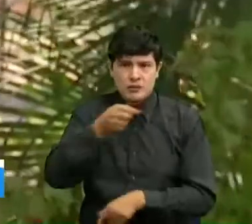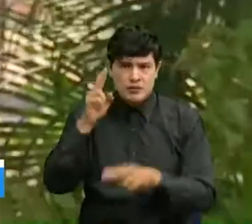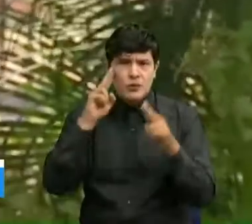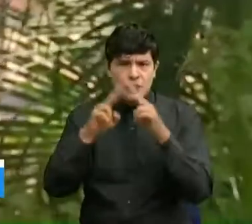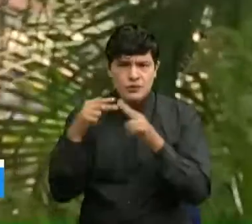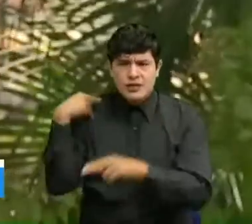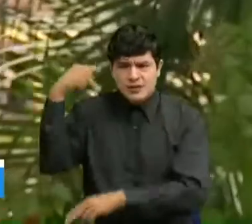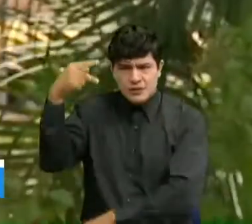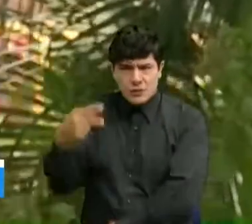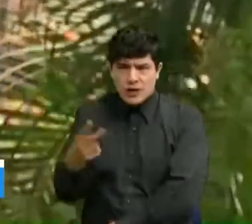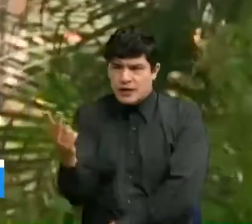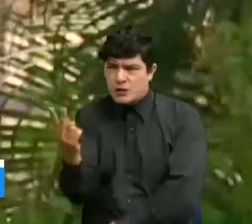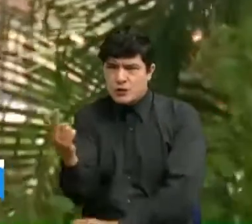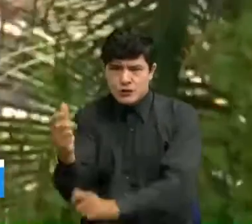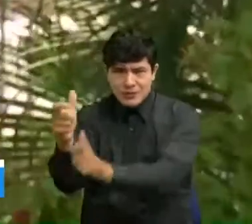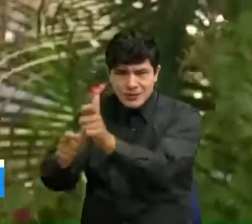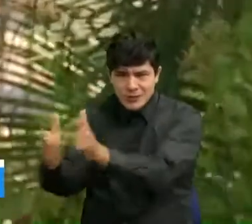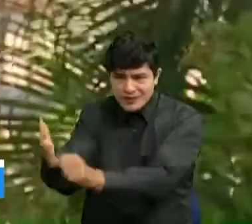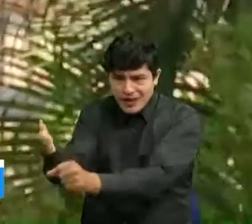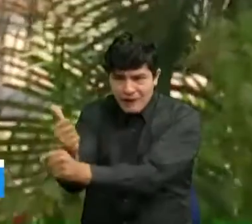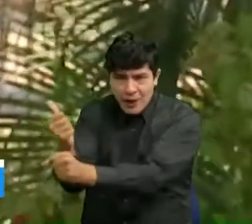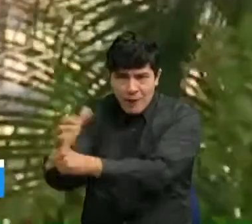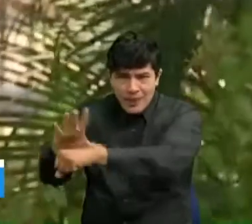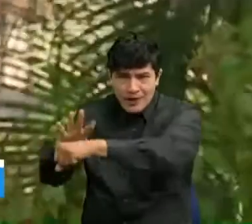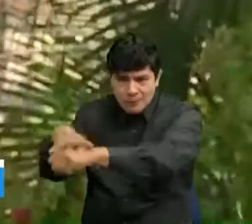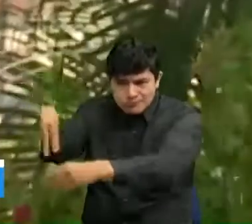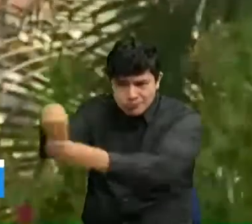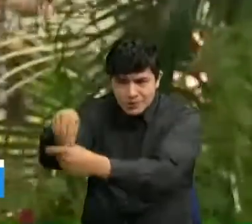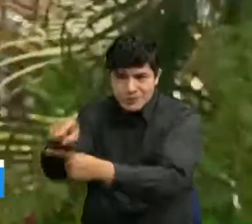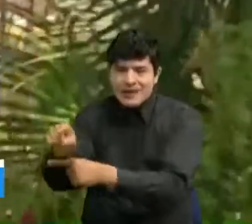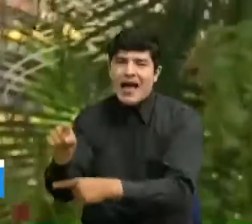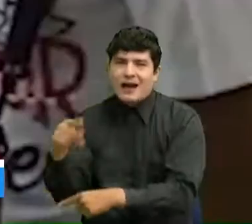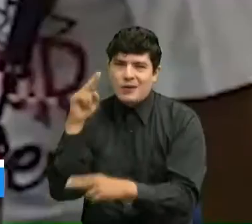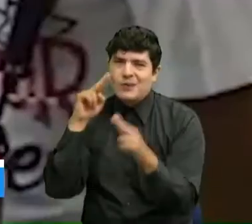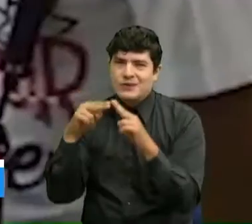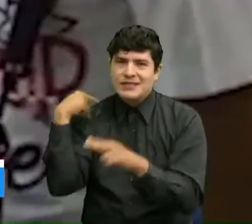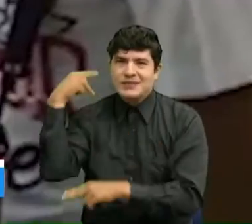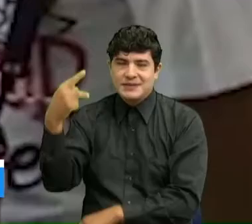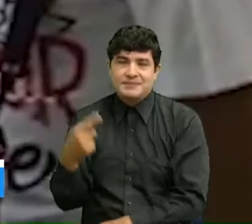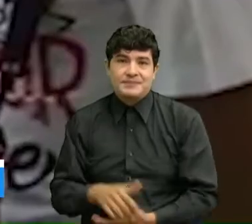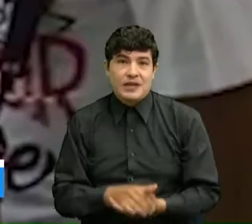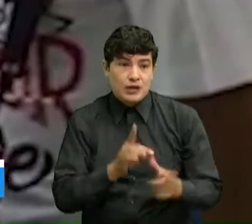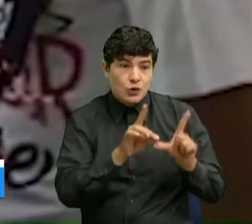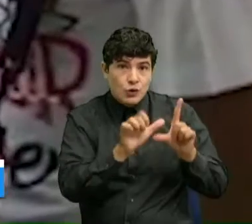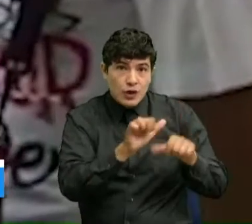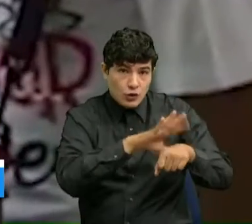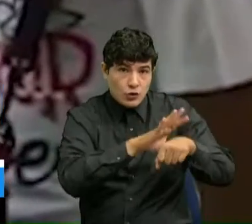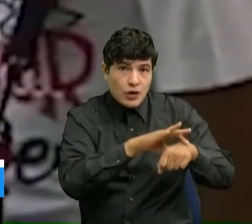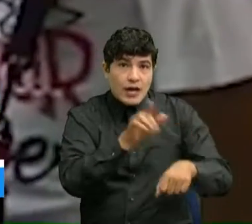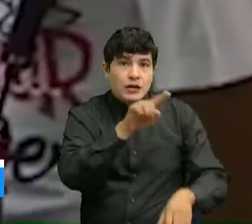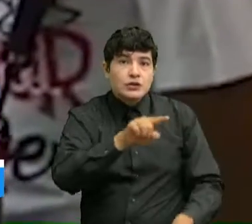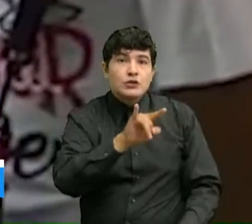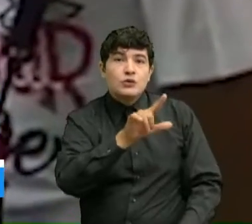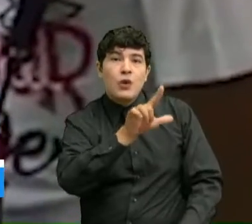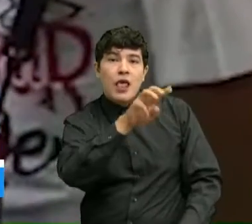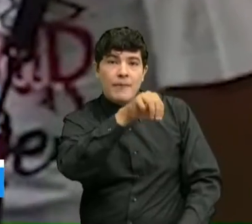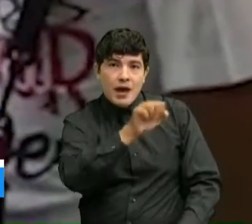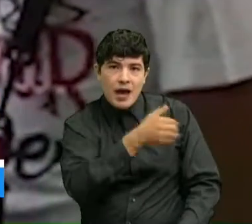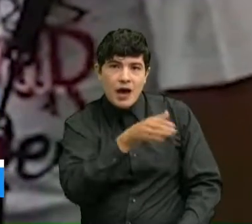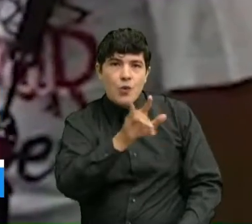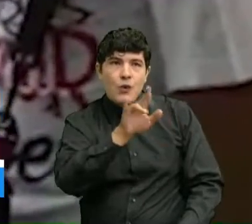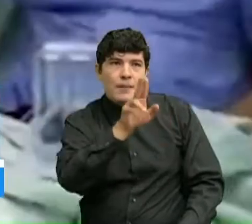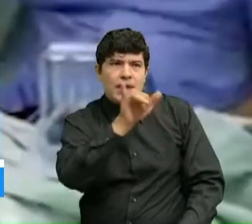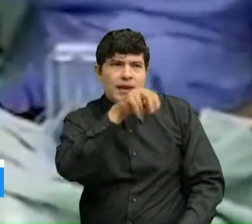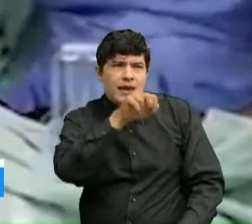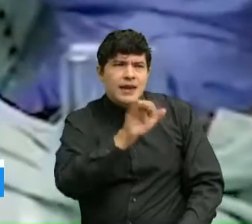2 personas del personal médico que recibirán esta dosis aquí en Cúcuta. La doctora Zulma Urbina, médica intensivista, quien